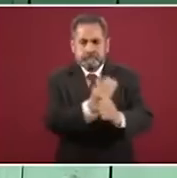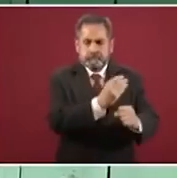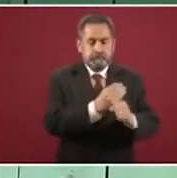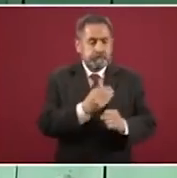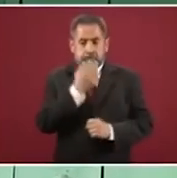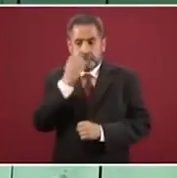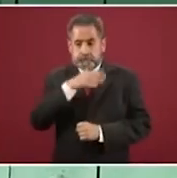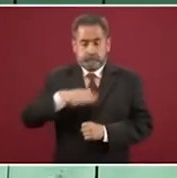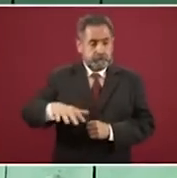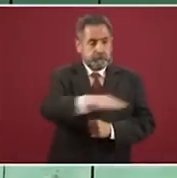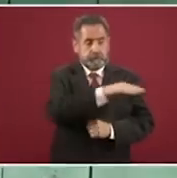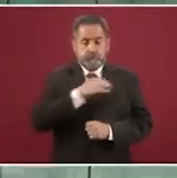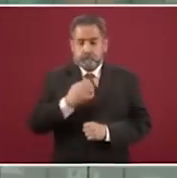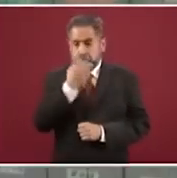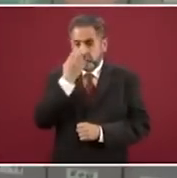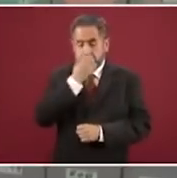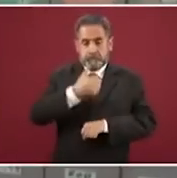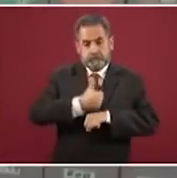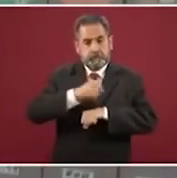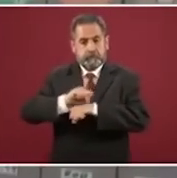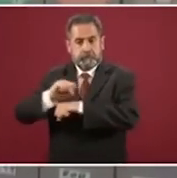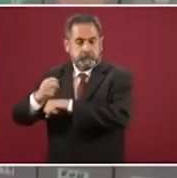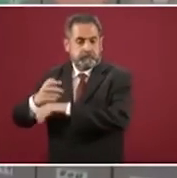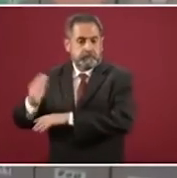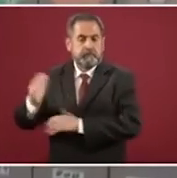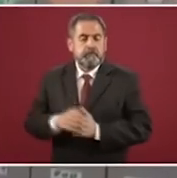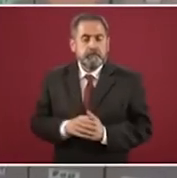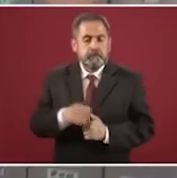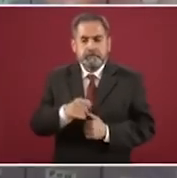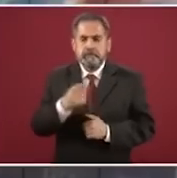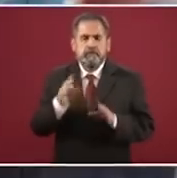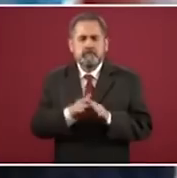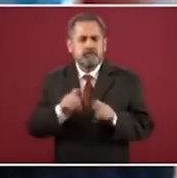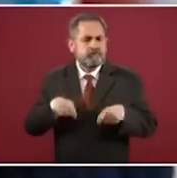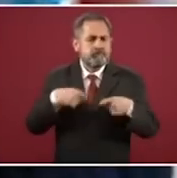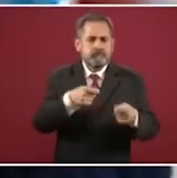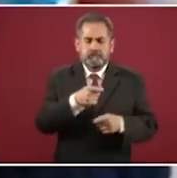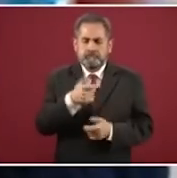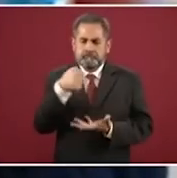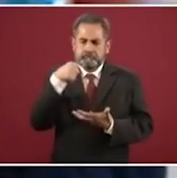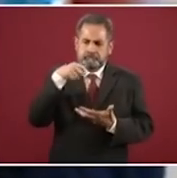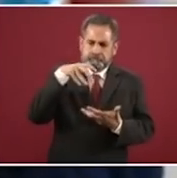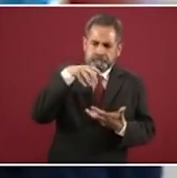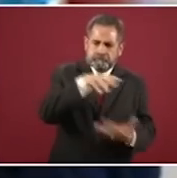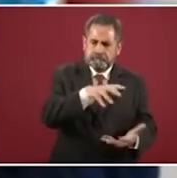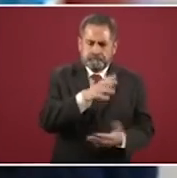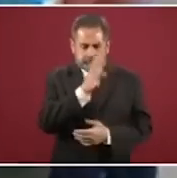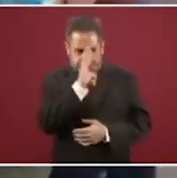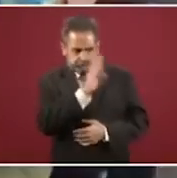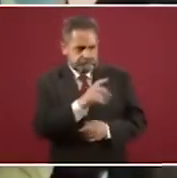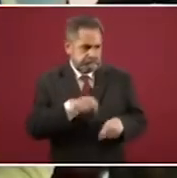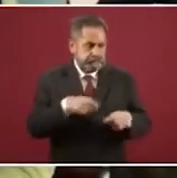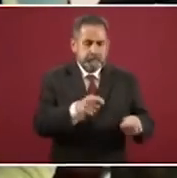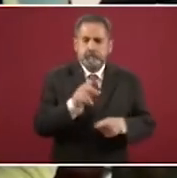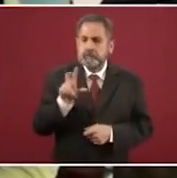planteles de educación básica. Este programa funciona a través de la entrega directa y sin intermediarios de los recursos económicos a